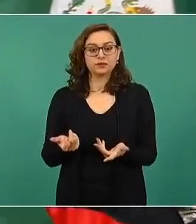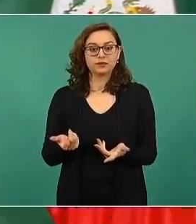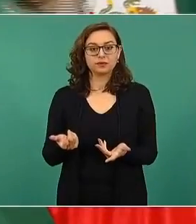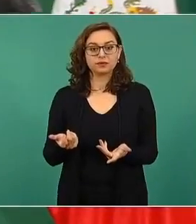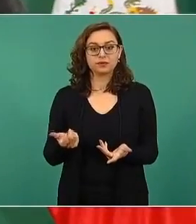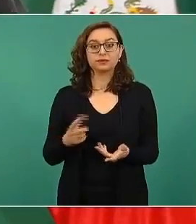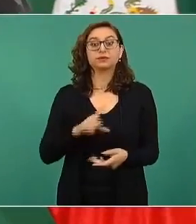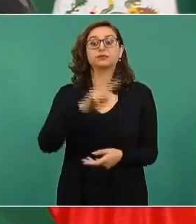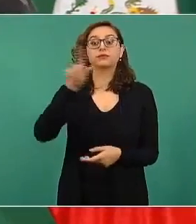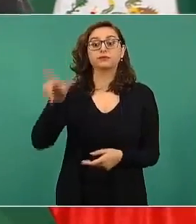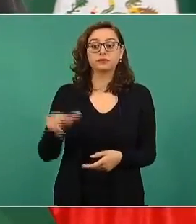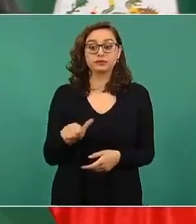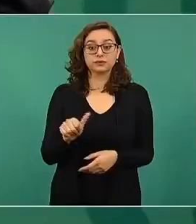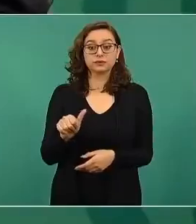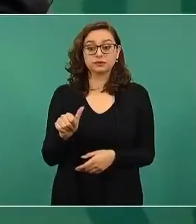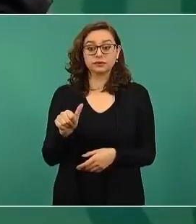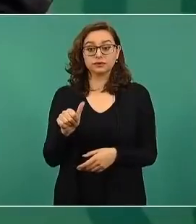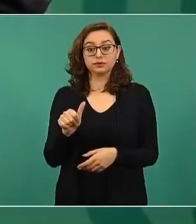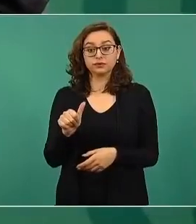Luego